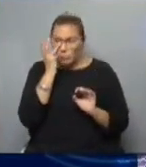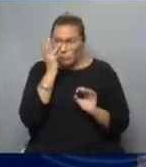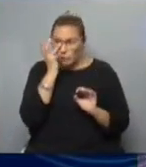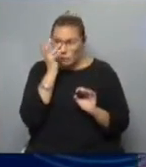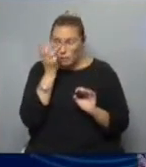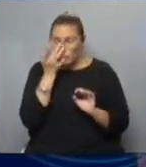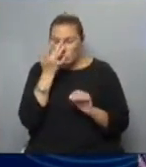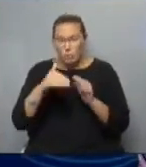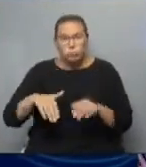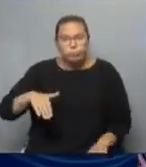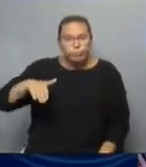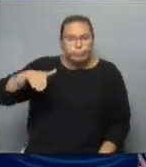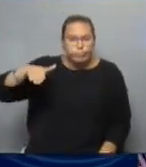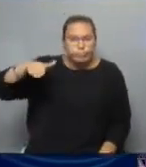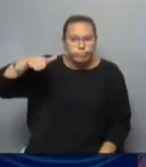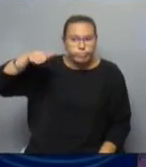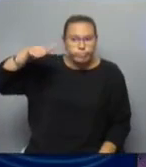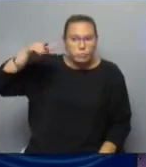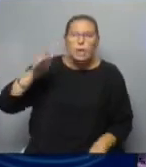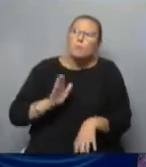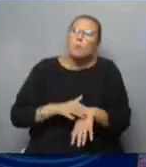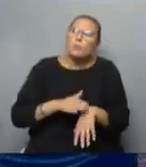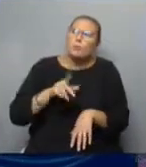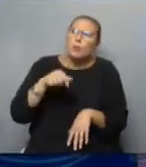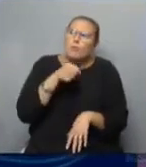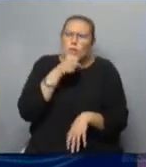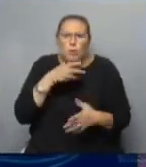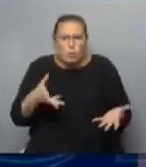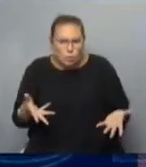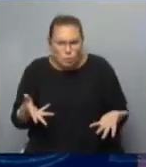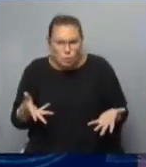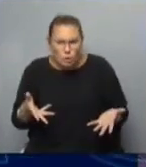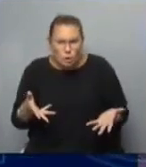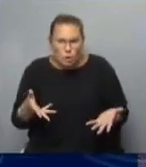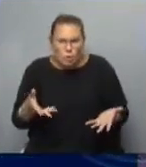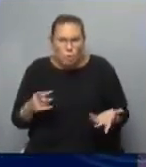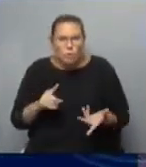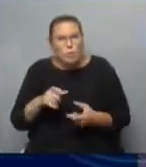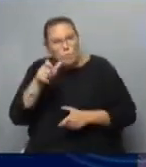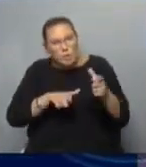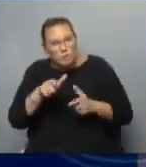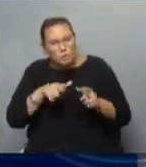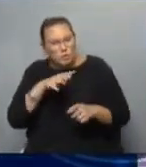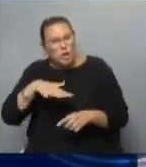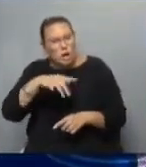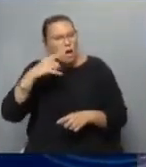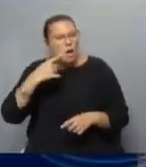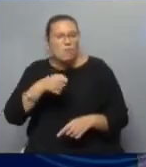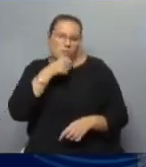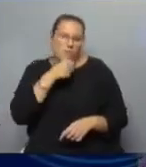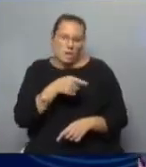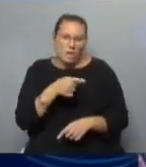un poco más, ¿cuándo sos vieja? Cuando te empiezan a tratar como vieja. Y ahí empieza